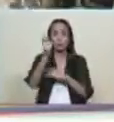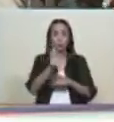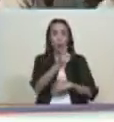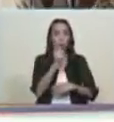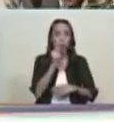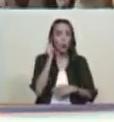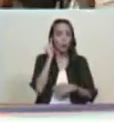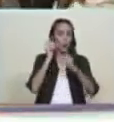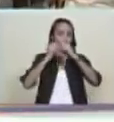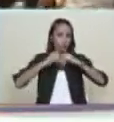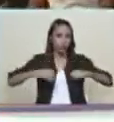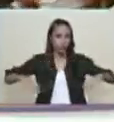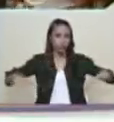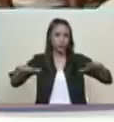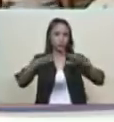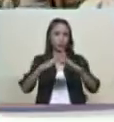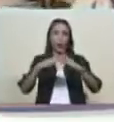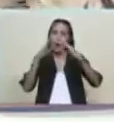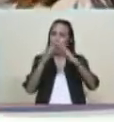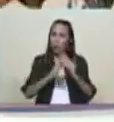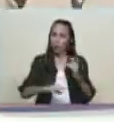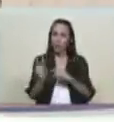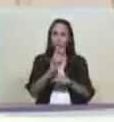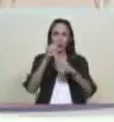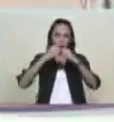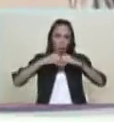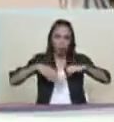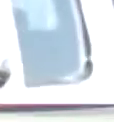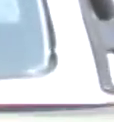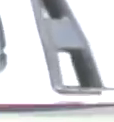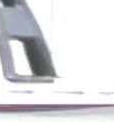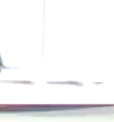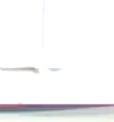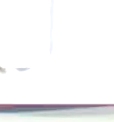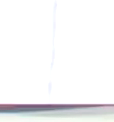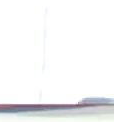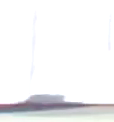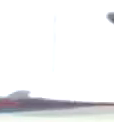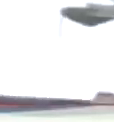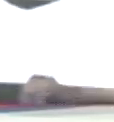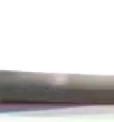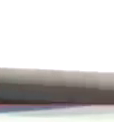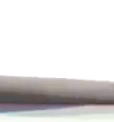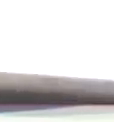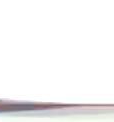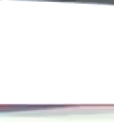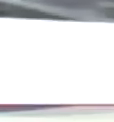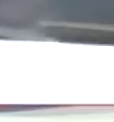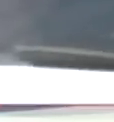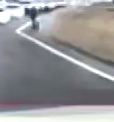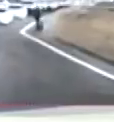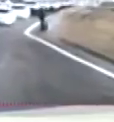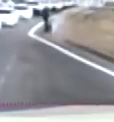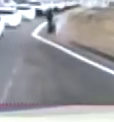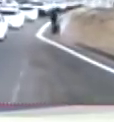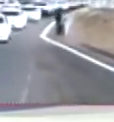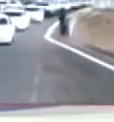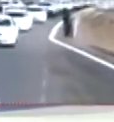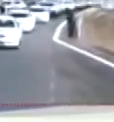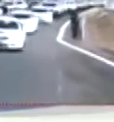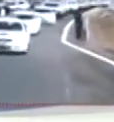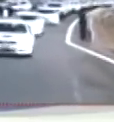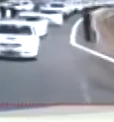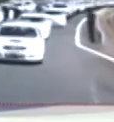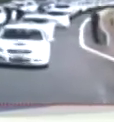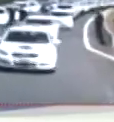se desplegarán a lo largo y ancho del territorio para garantizar la paz y la seguridad en estas fiestas de